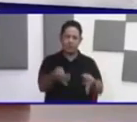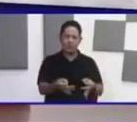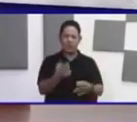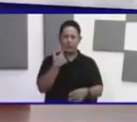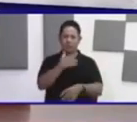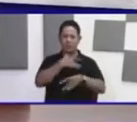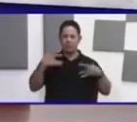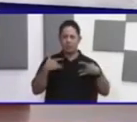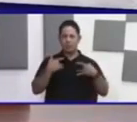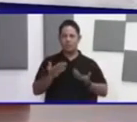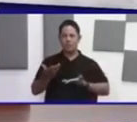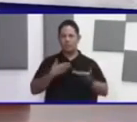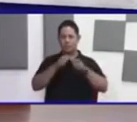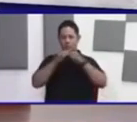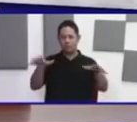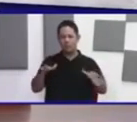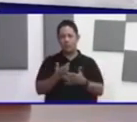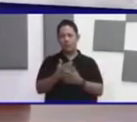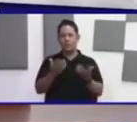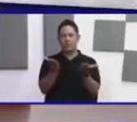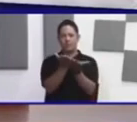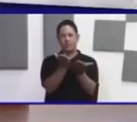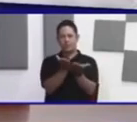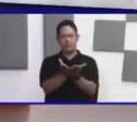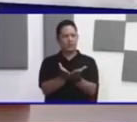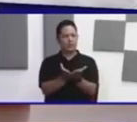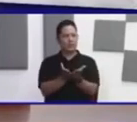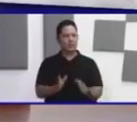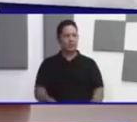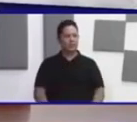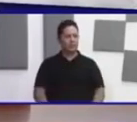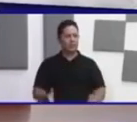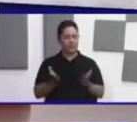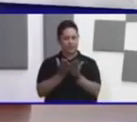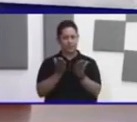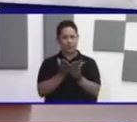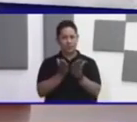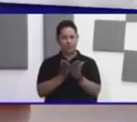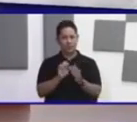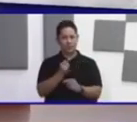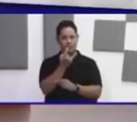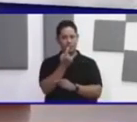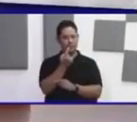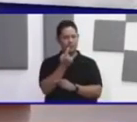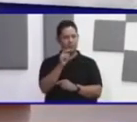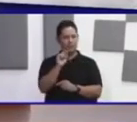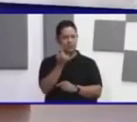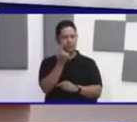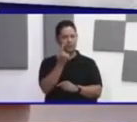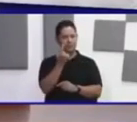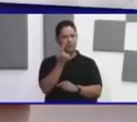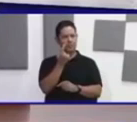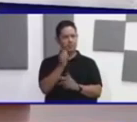tema de servicios públicos, educación. Entonces, educación pues va a ir primero porque tenía pues la oportunidad